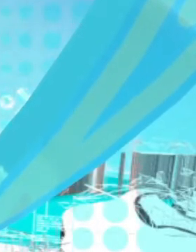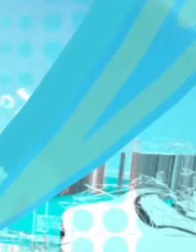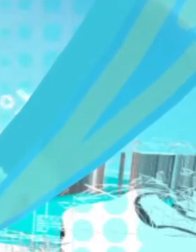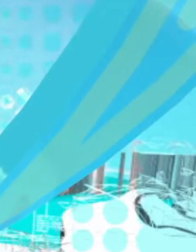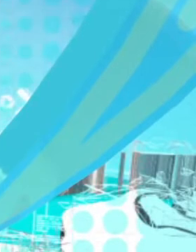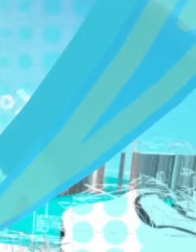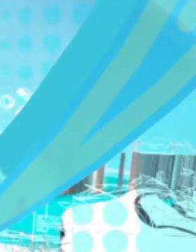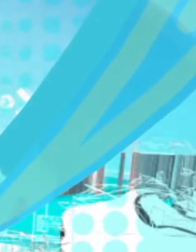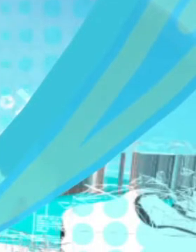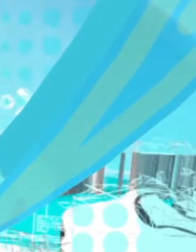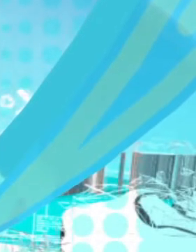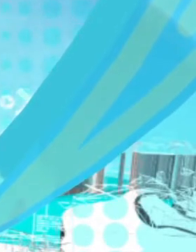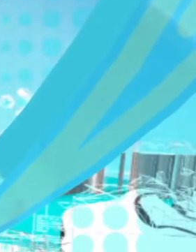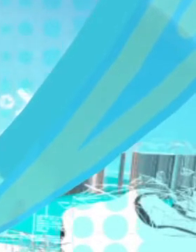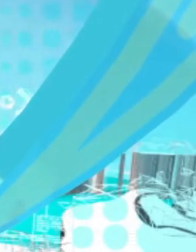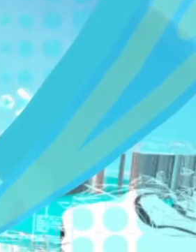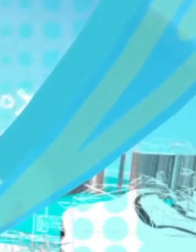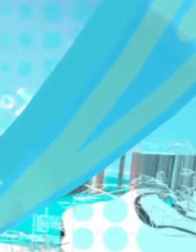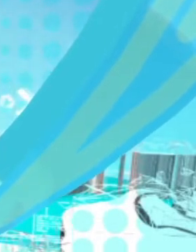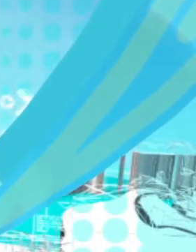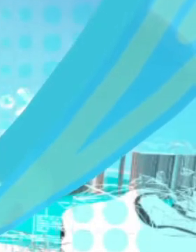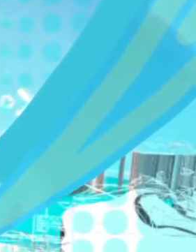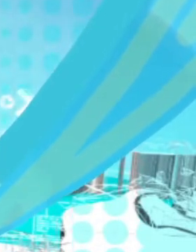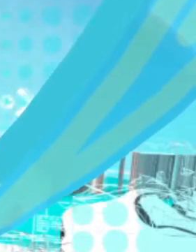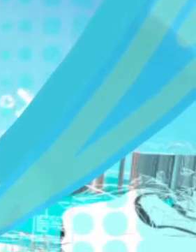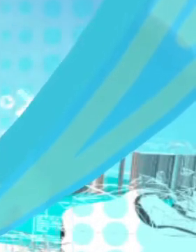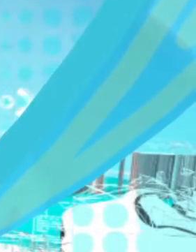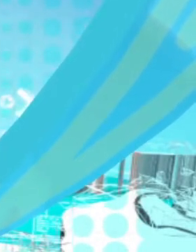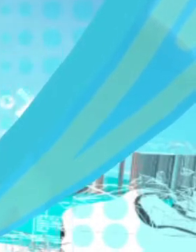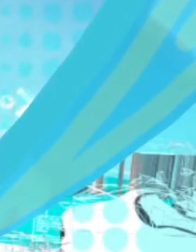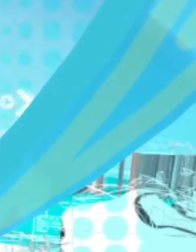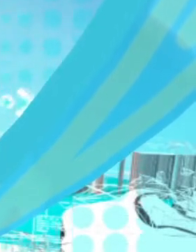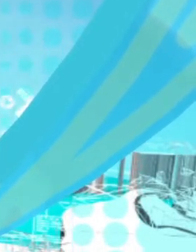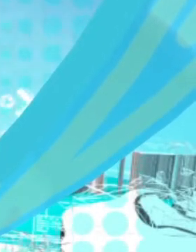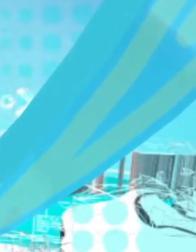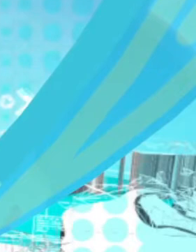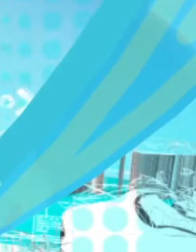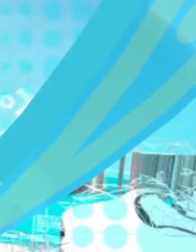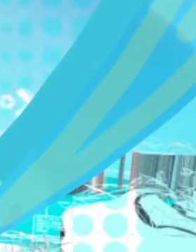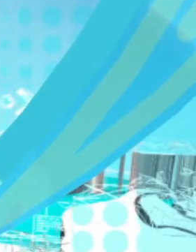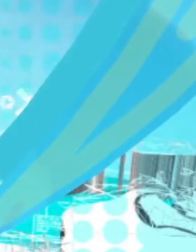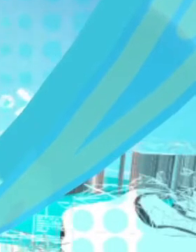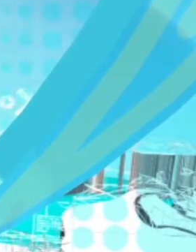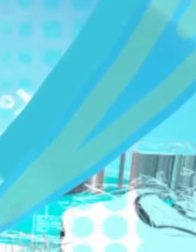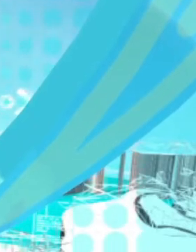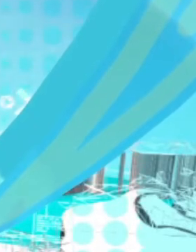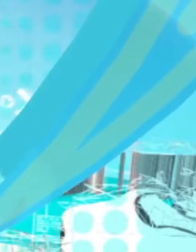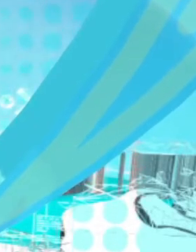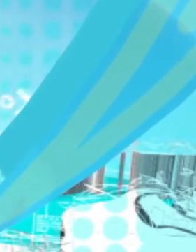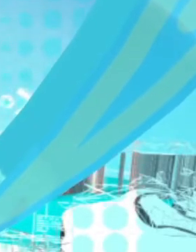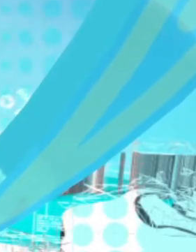colones con 71 céntimos. En la venta, el precio del dólar, 607 colones con